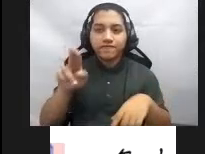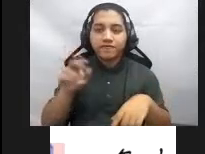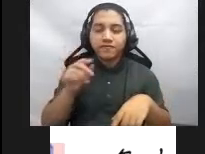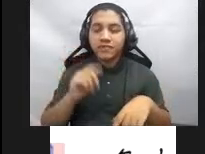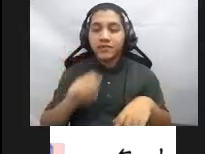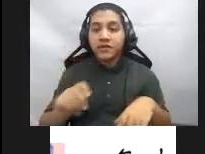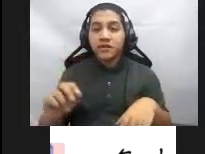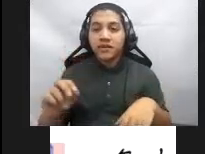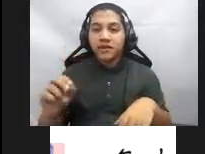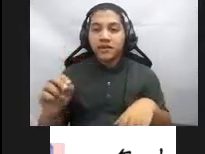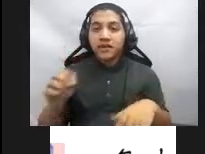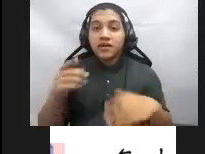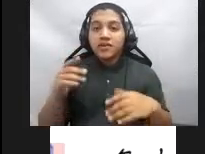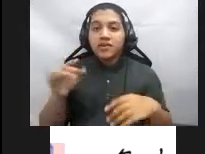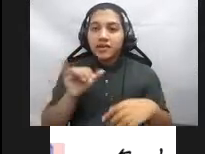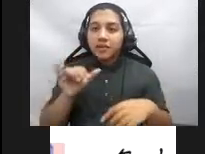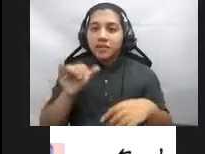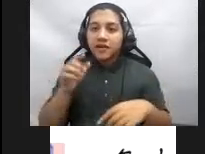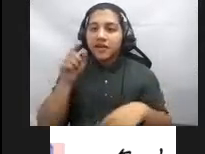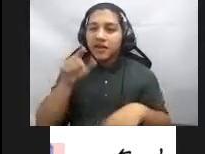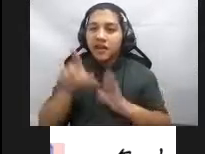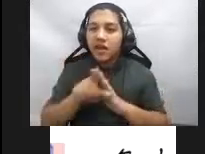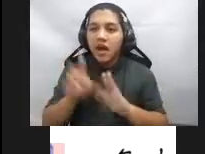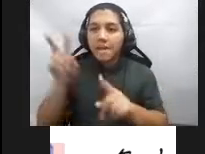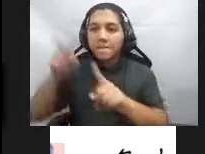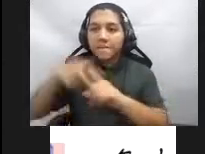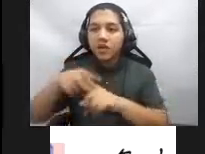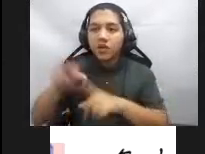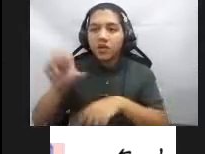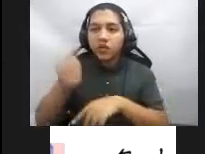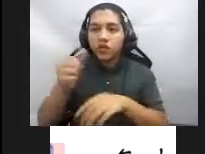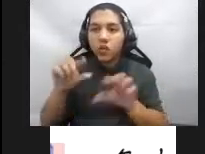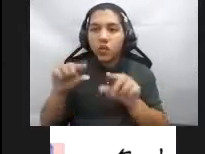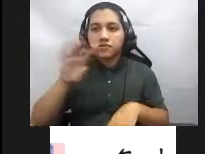Como les dije ahorita, a Puerto Rico llegaron aproximadamente